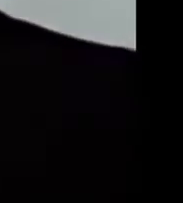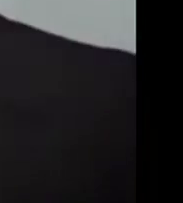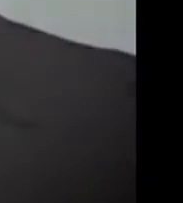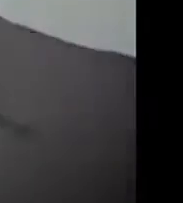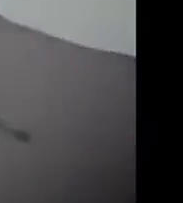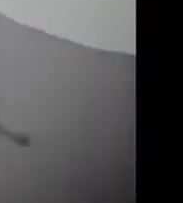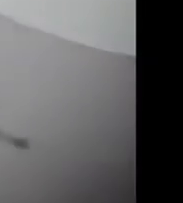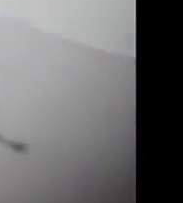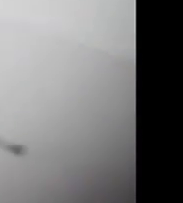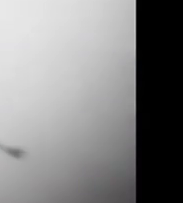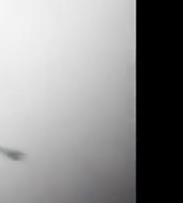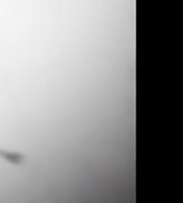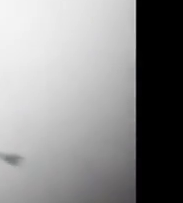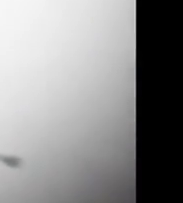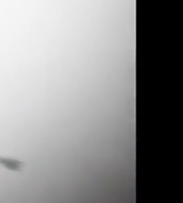no le dije a nadie.